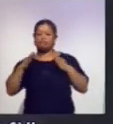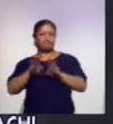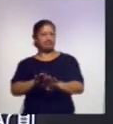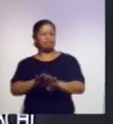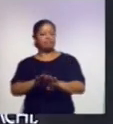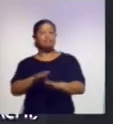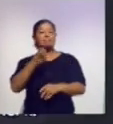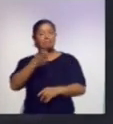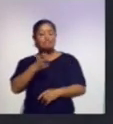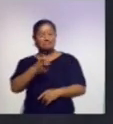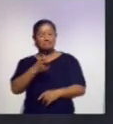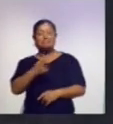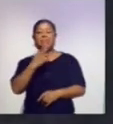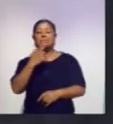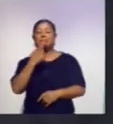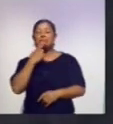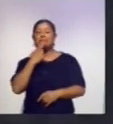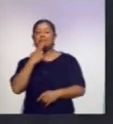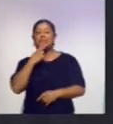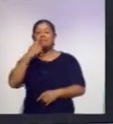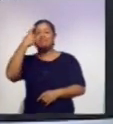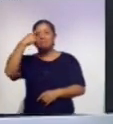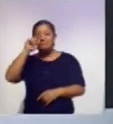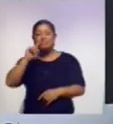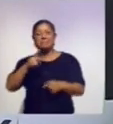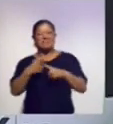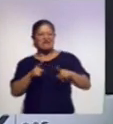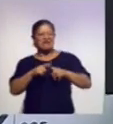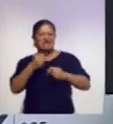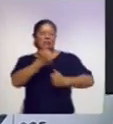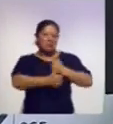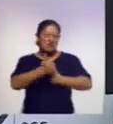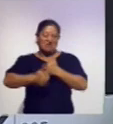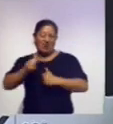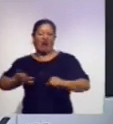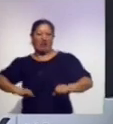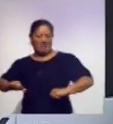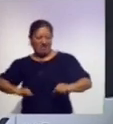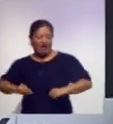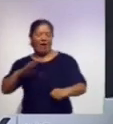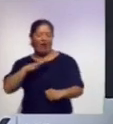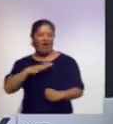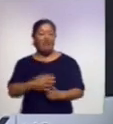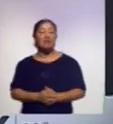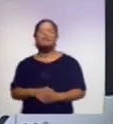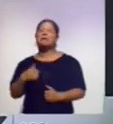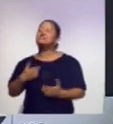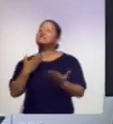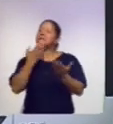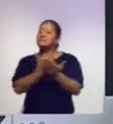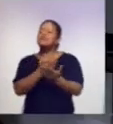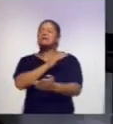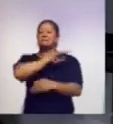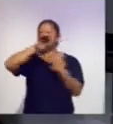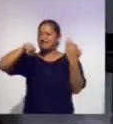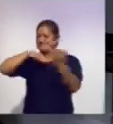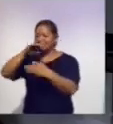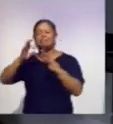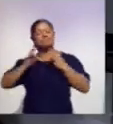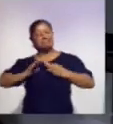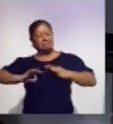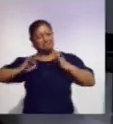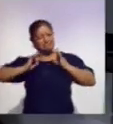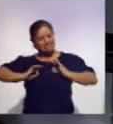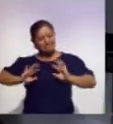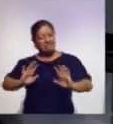esa es la parte que vamos a ocupar para los diferentes concursos y las actividades que vamos a tener donde pedimos a todos que con calma busquen